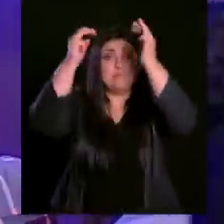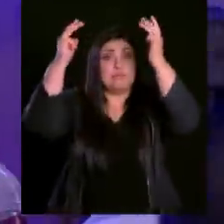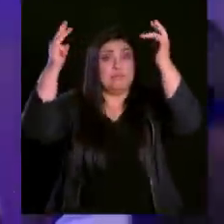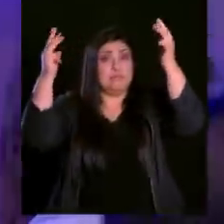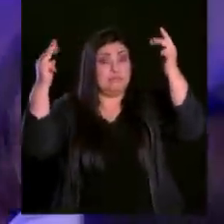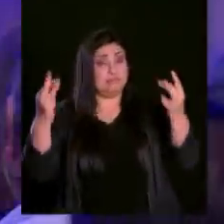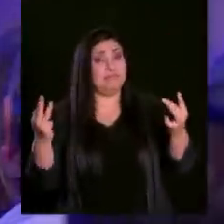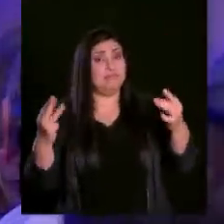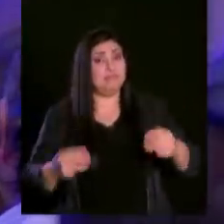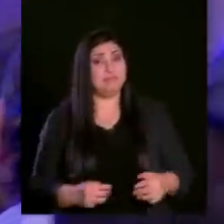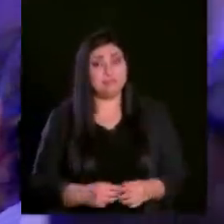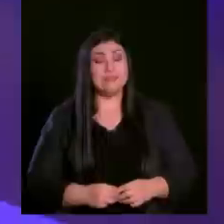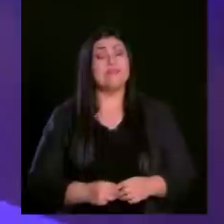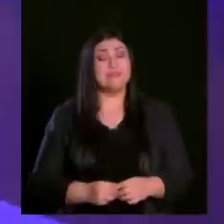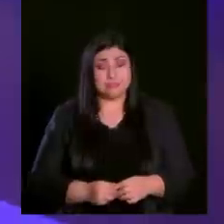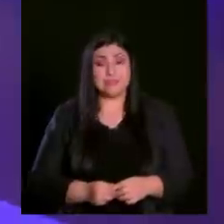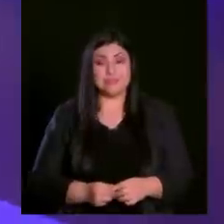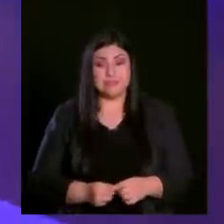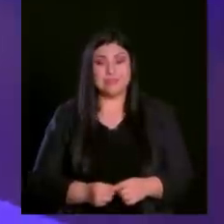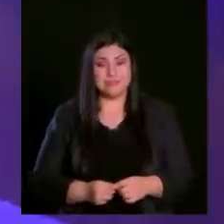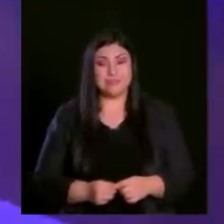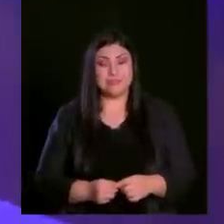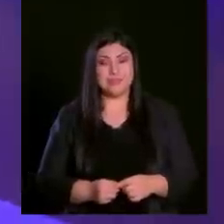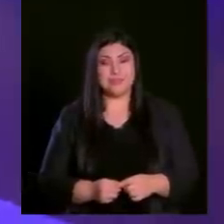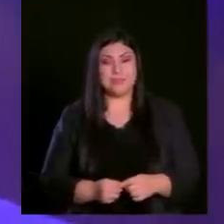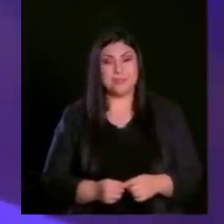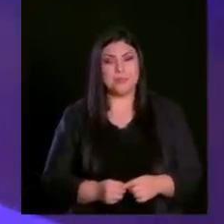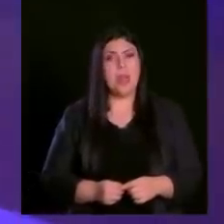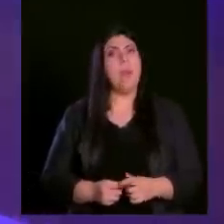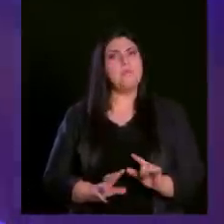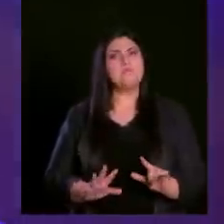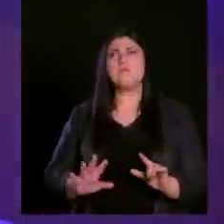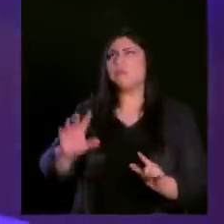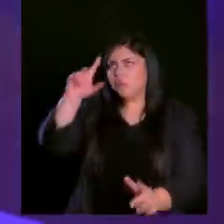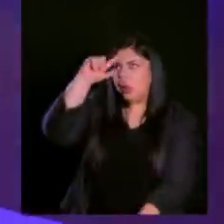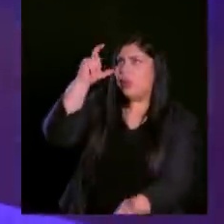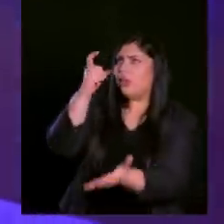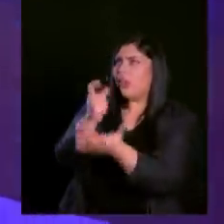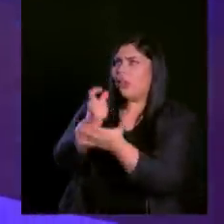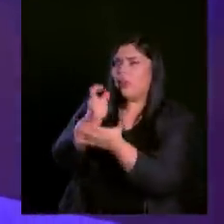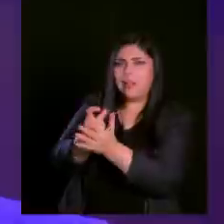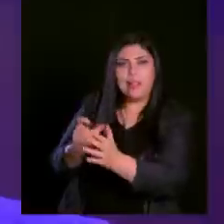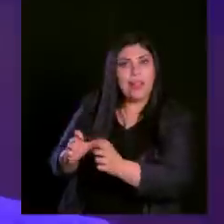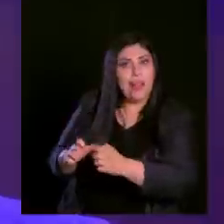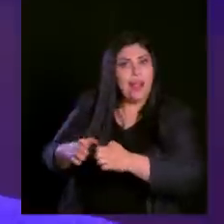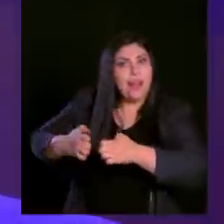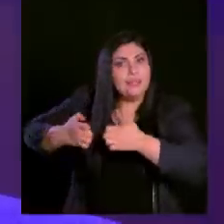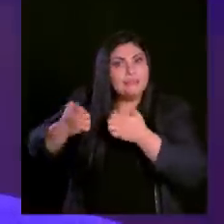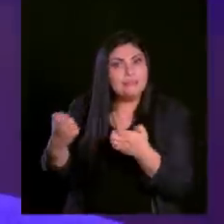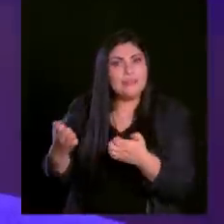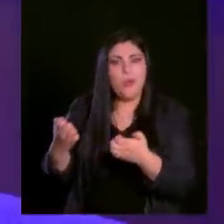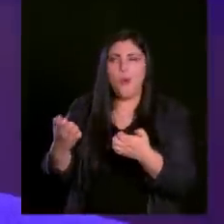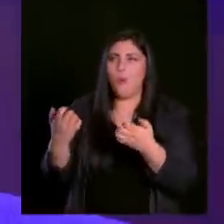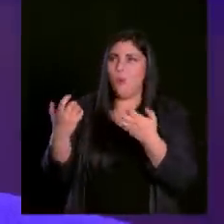y dio fruto creían algo y dio fruto